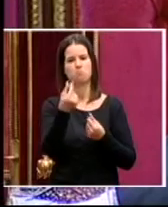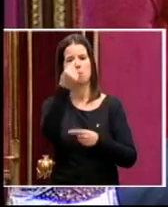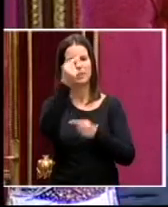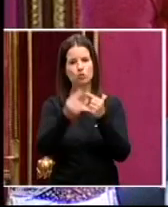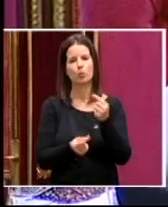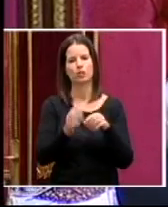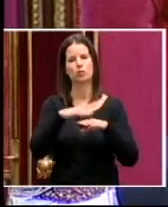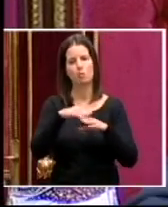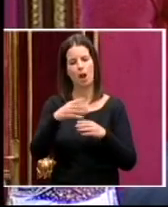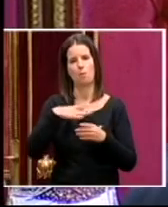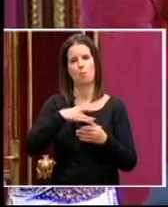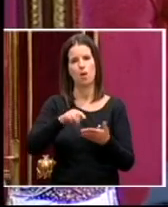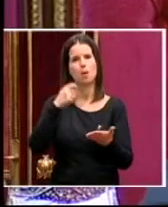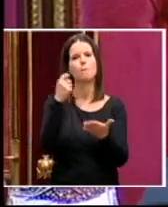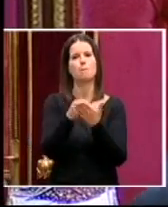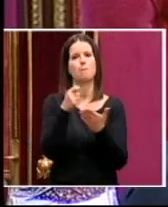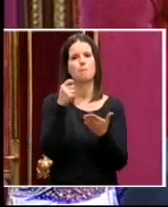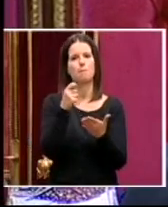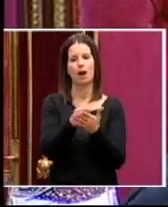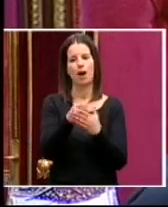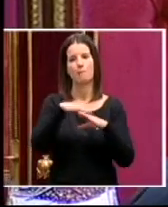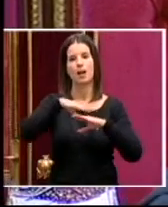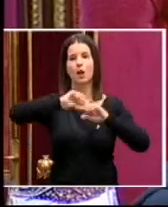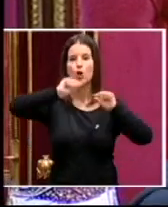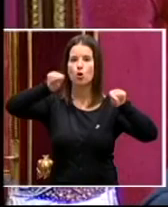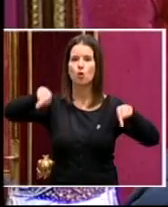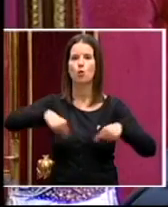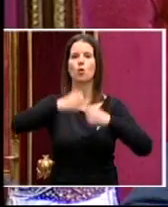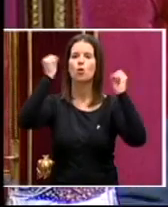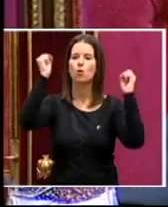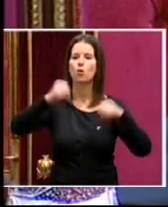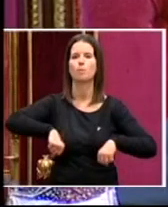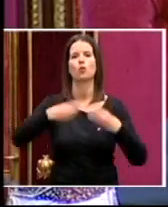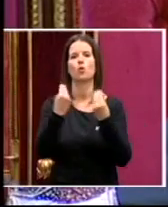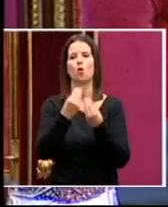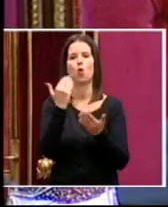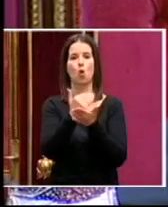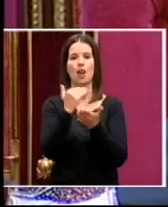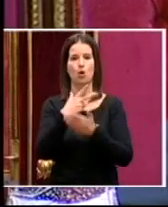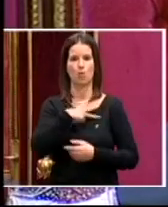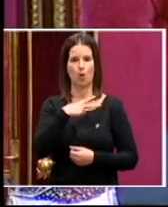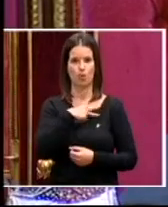para hacer frente fundamentalmente al convenio que se tenía firmado con el Colegio de Abogados.